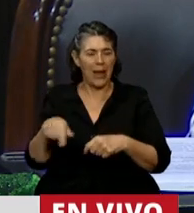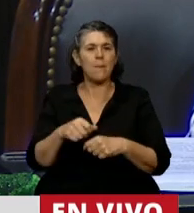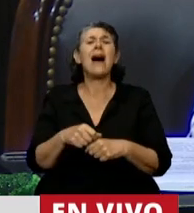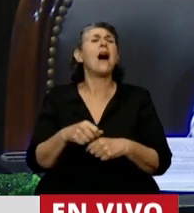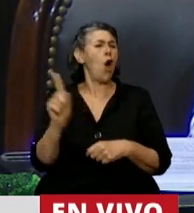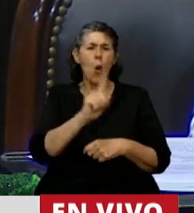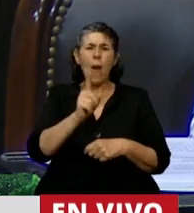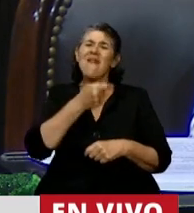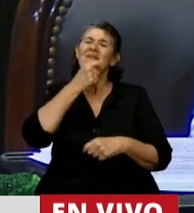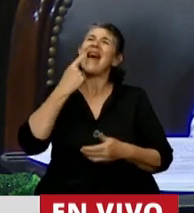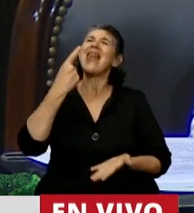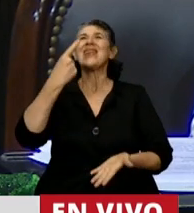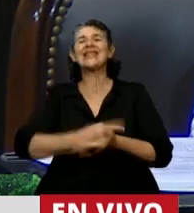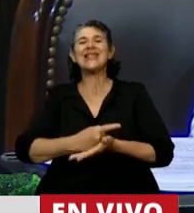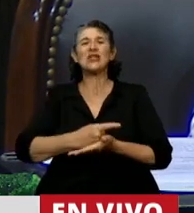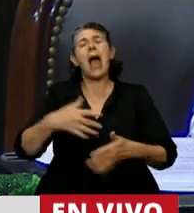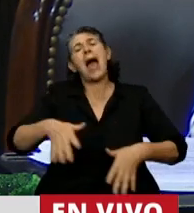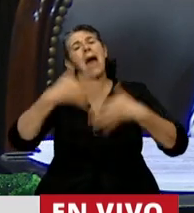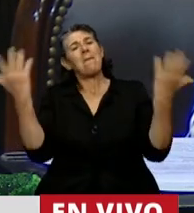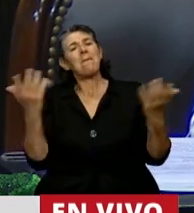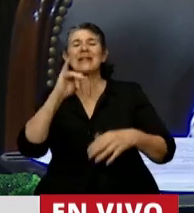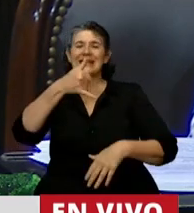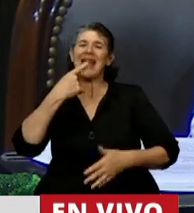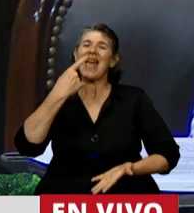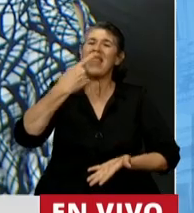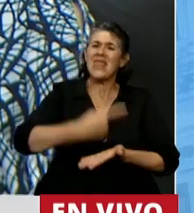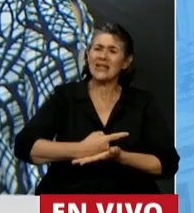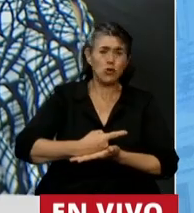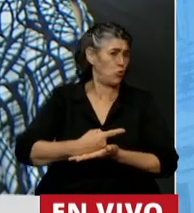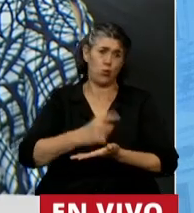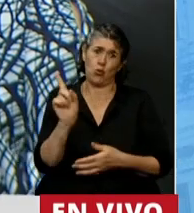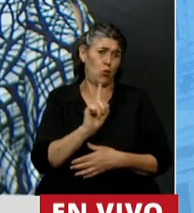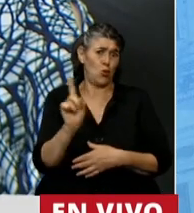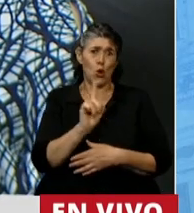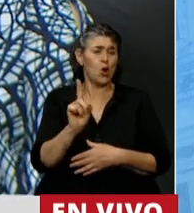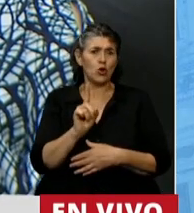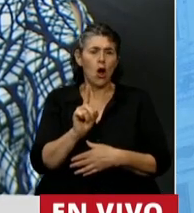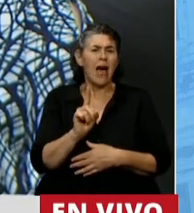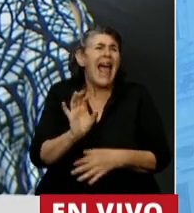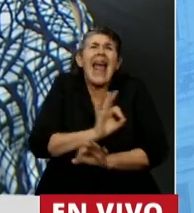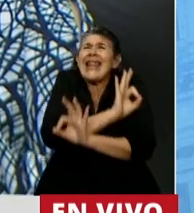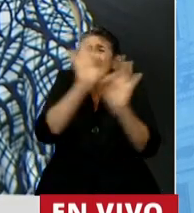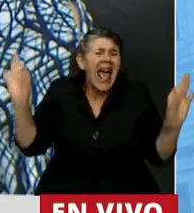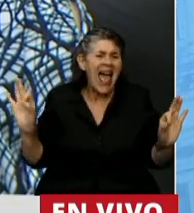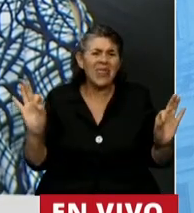una decisión que se toma livianamente, no es una decisión feliz y nadie desea abortar.